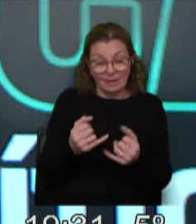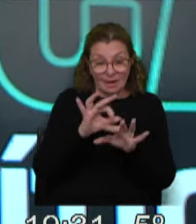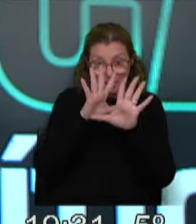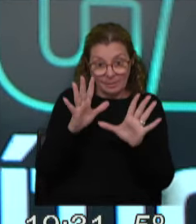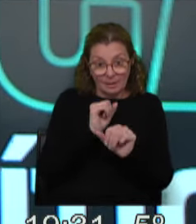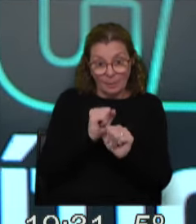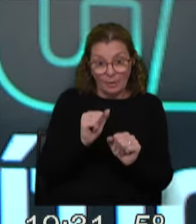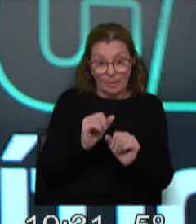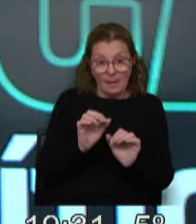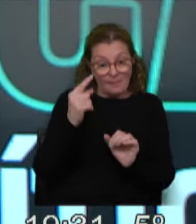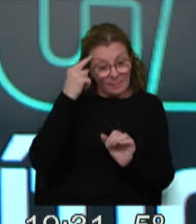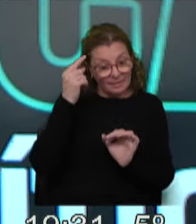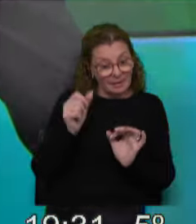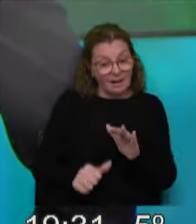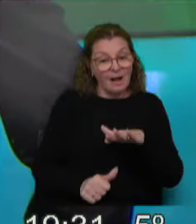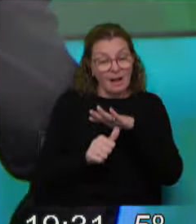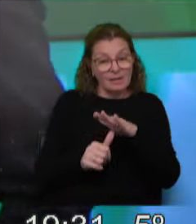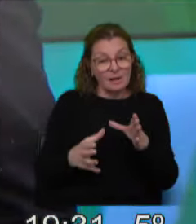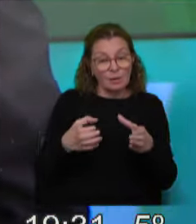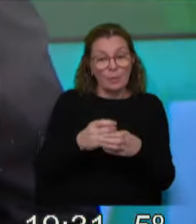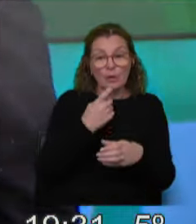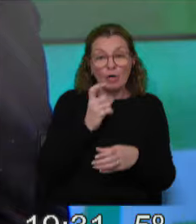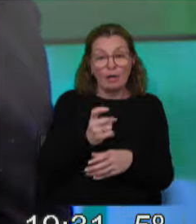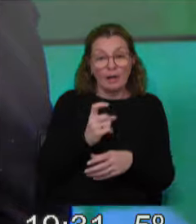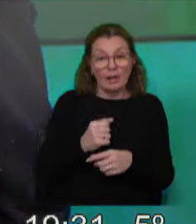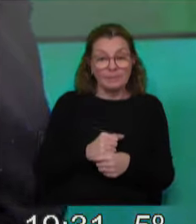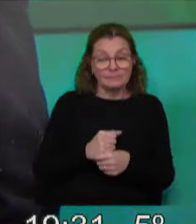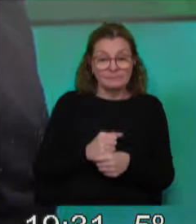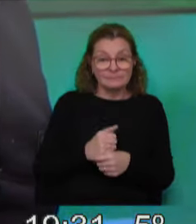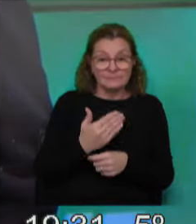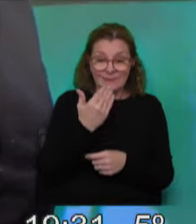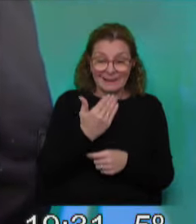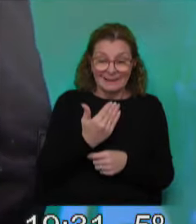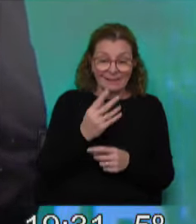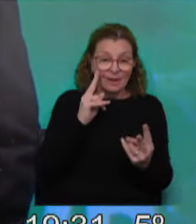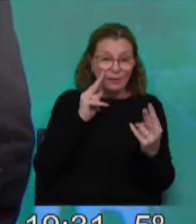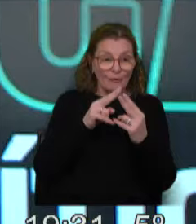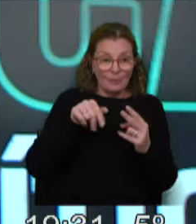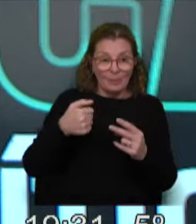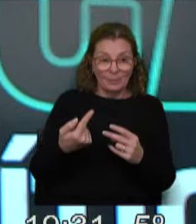que puedan aspirar a liderar el partido Colorado así que liderazgo a prueba de momento Gracias Eduardo y hasta la próxima nos vemos la semana que vi